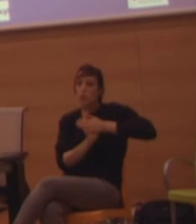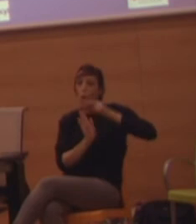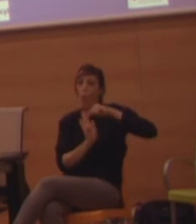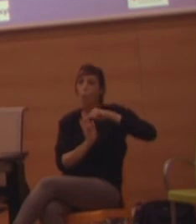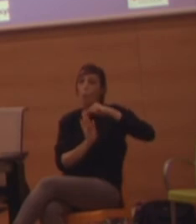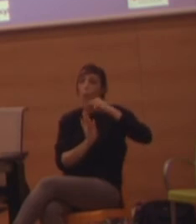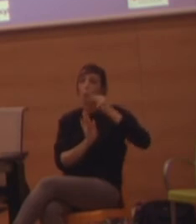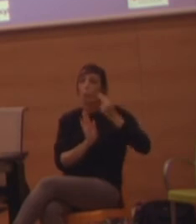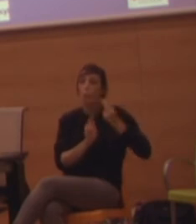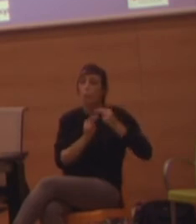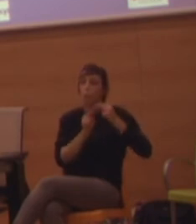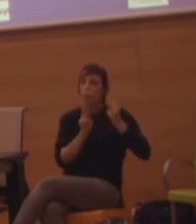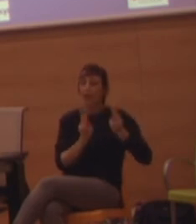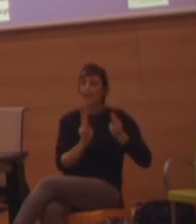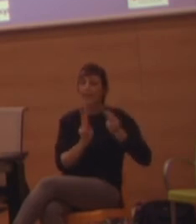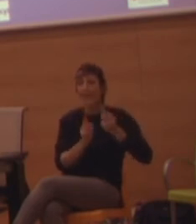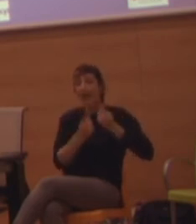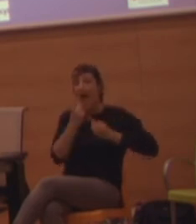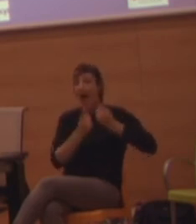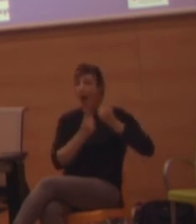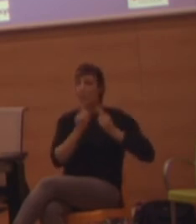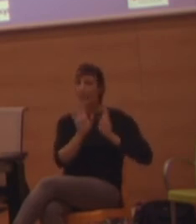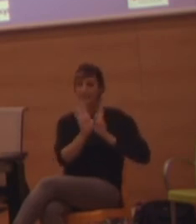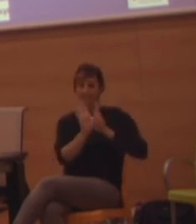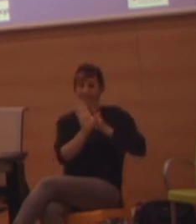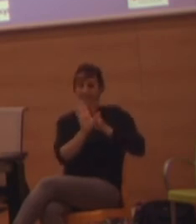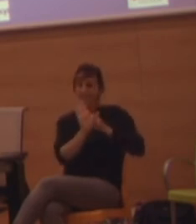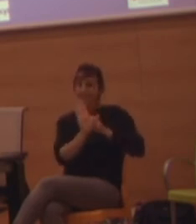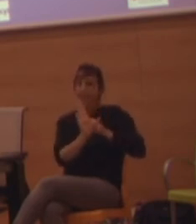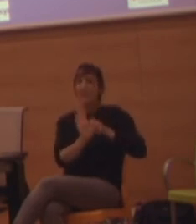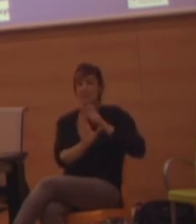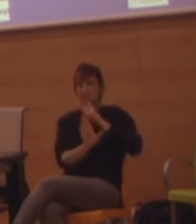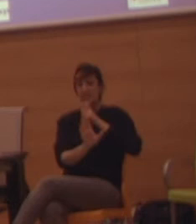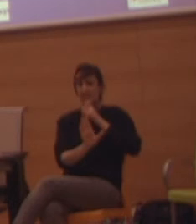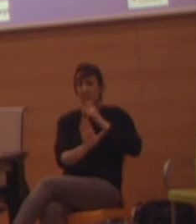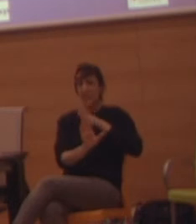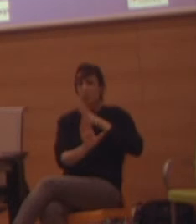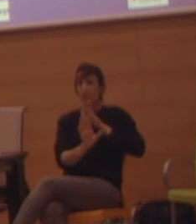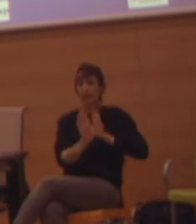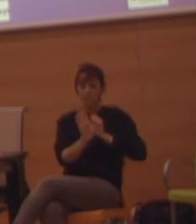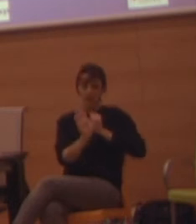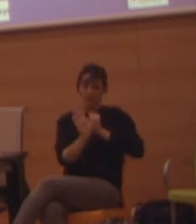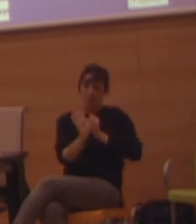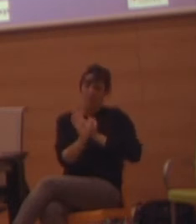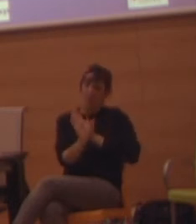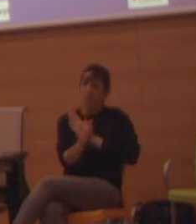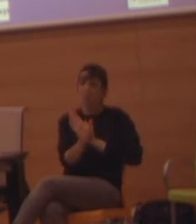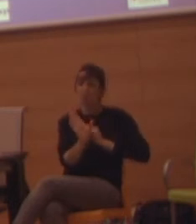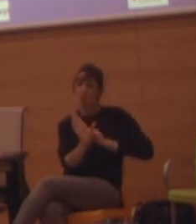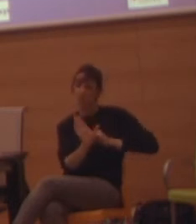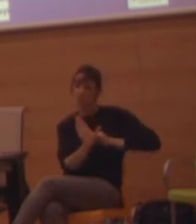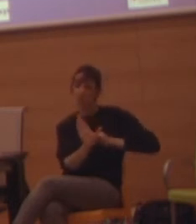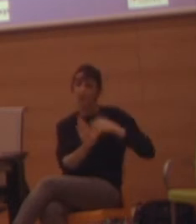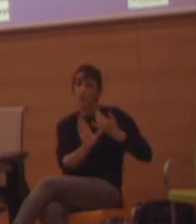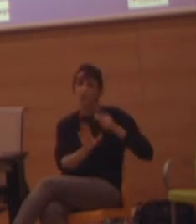son entre los dedos, y es difícil de ponerlo y que no haya fugas, y son a veces los